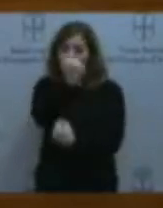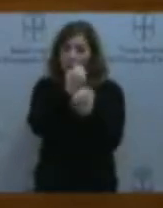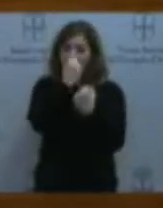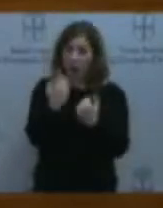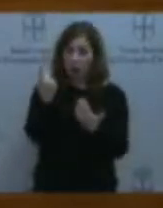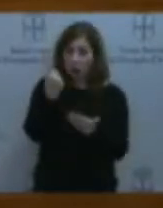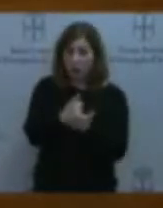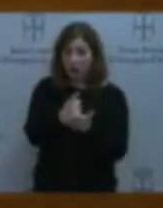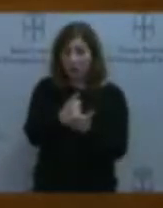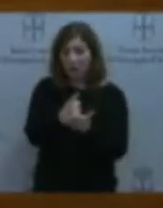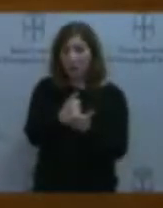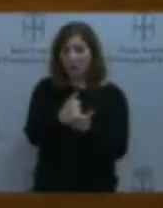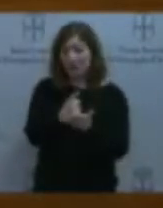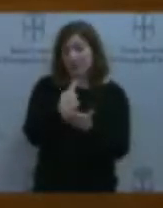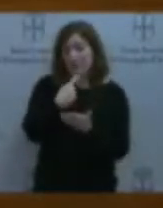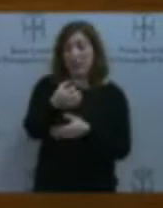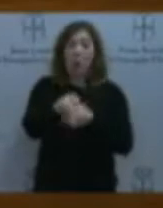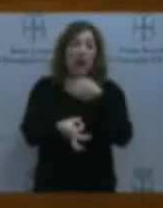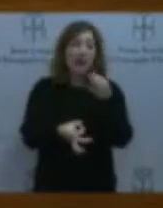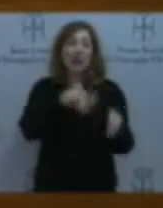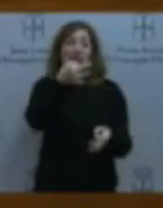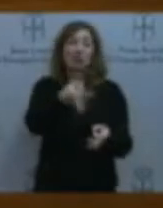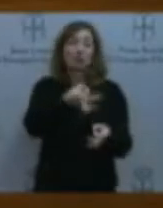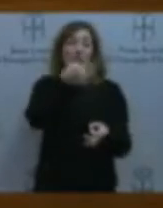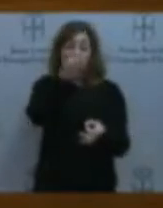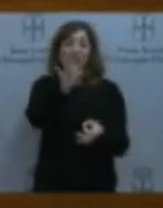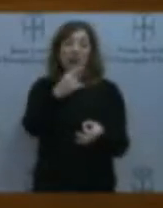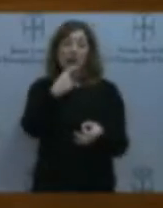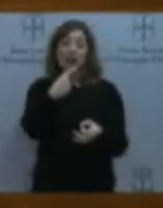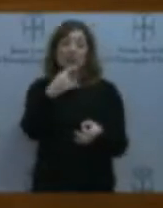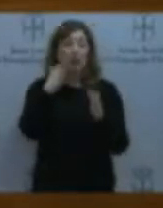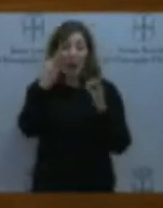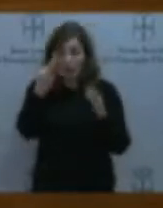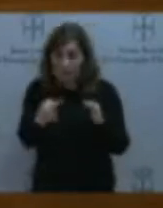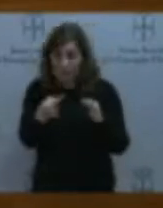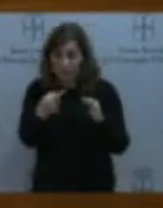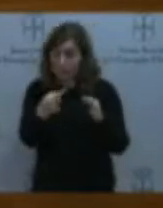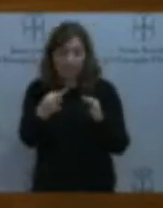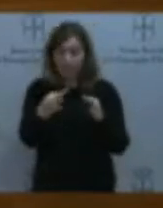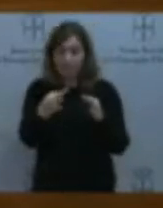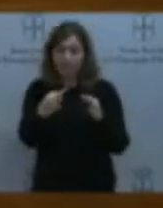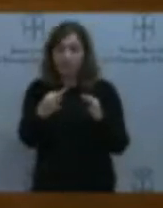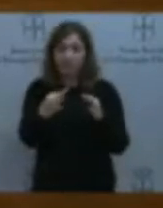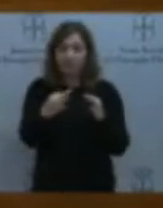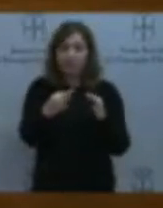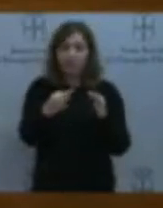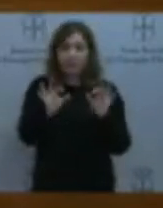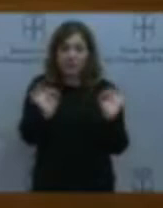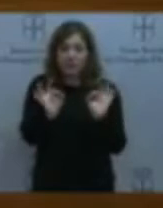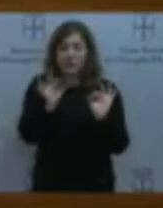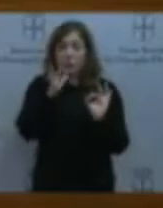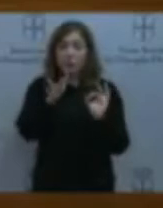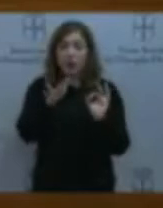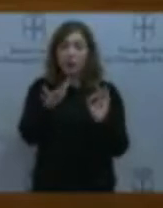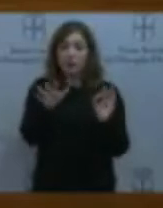los discursos, pero no ha entrado en los hogares. La gente ha sufrido las consecuencias y la frustración provocada